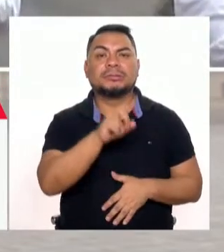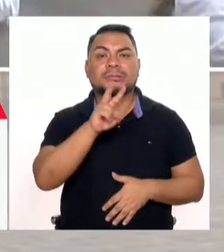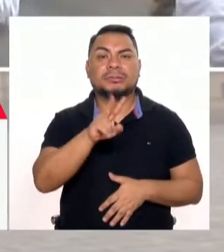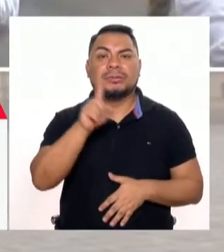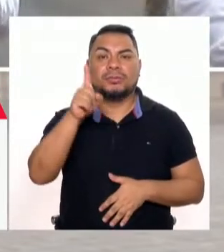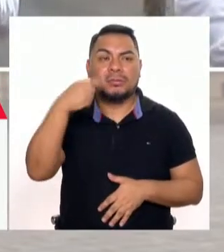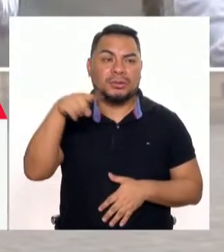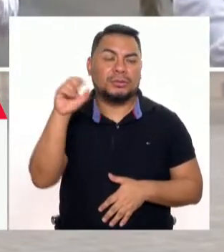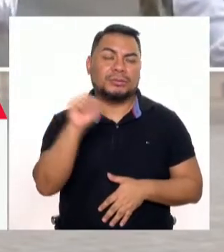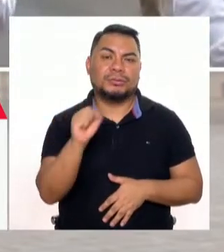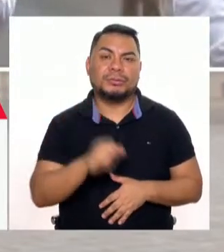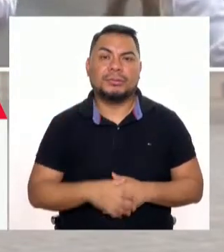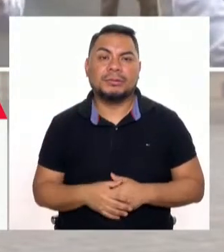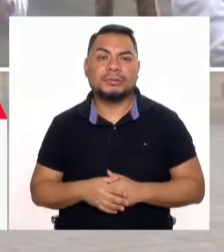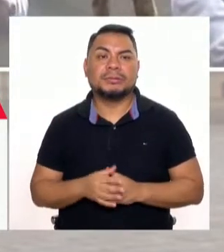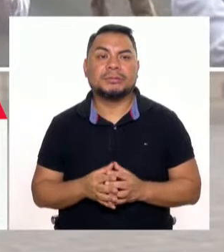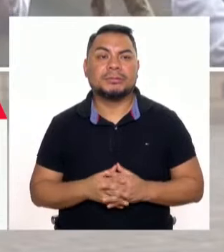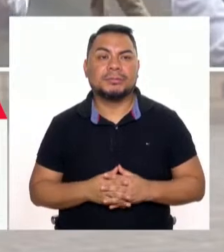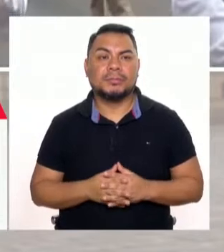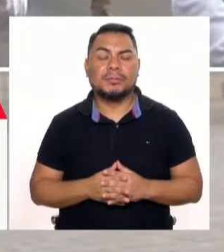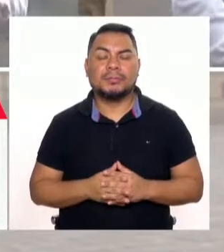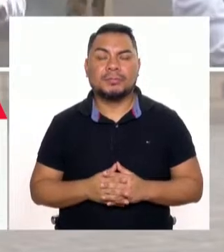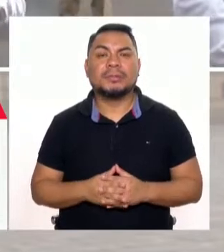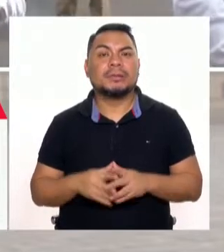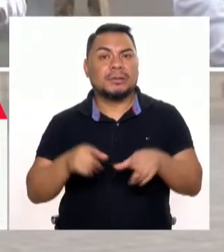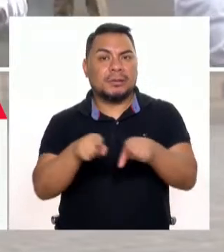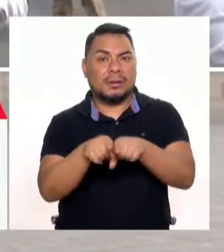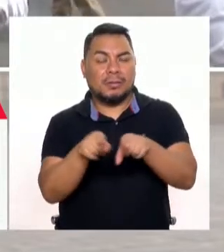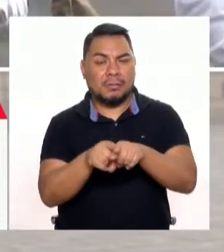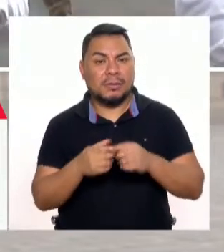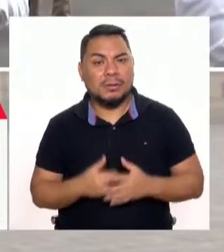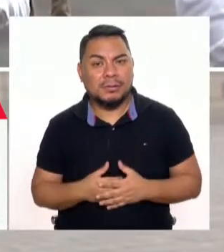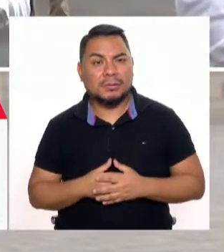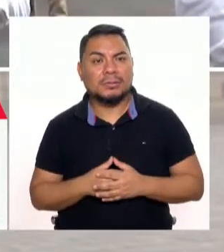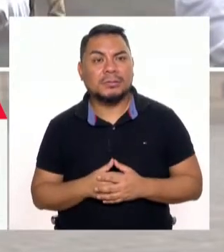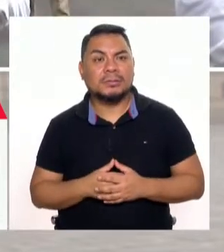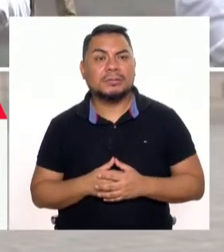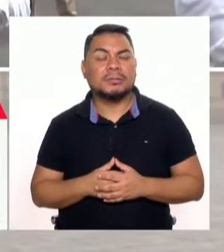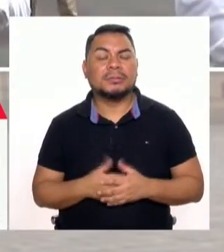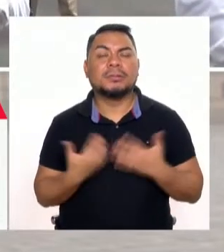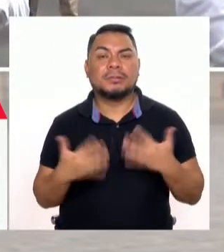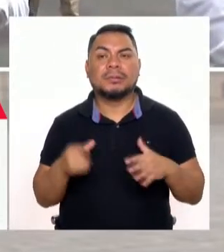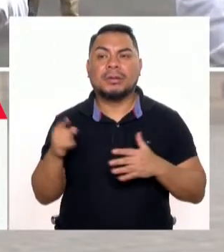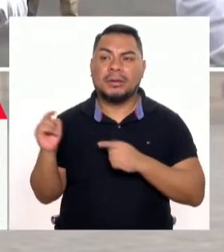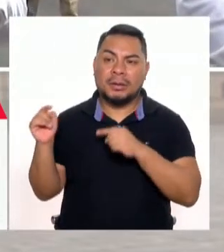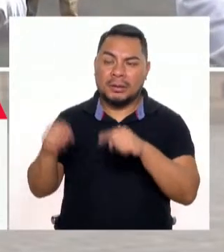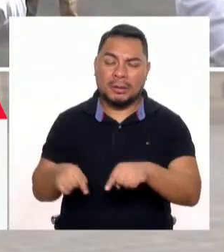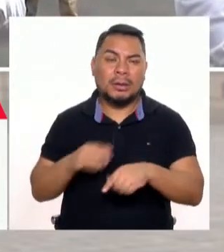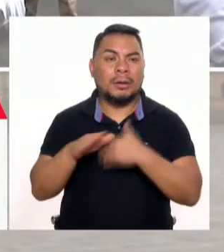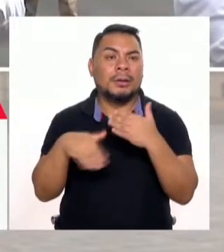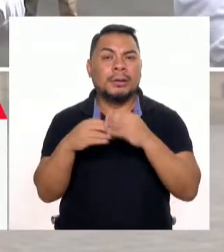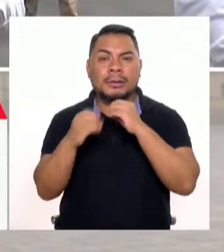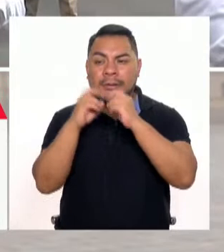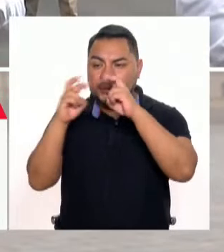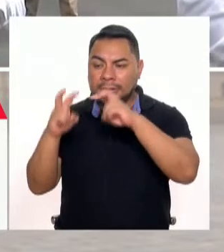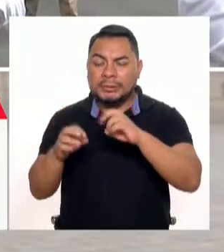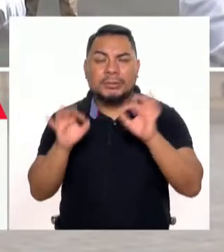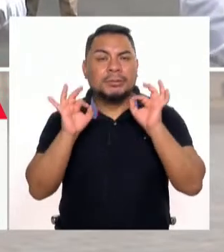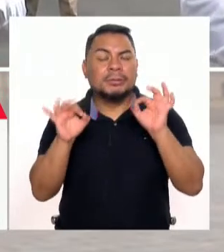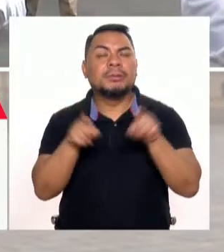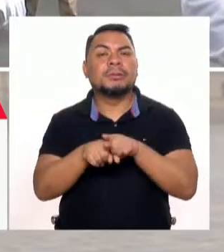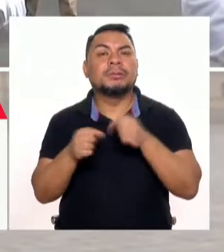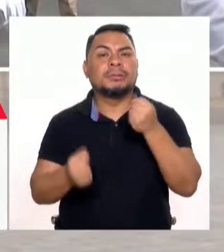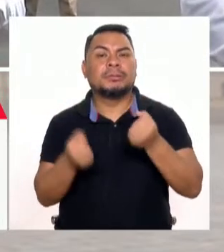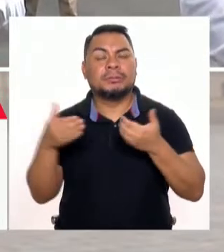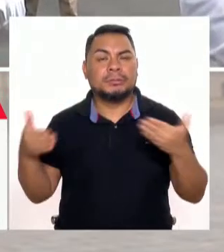veintiún millones de soles además se viene elaborando el estudio definitivo de la